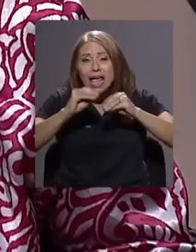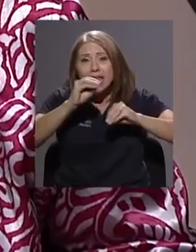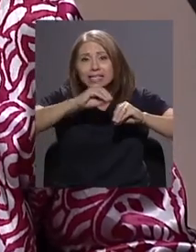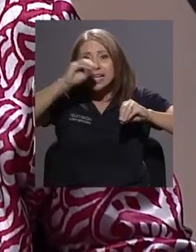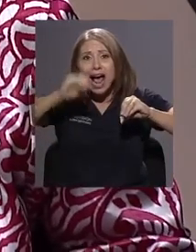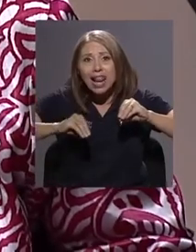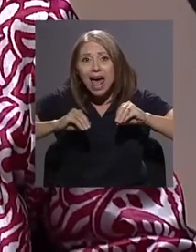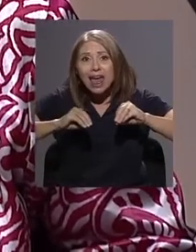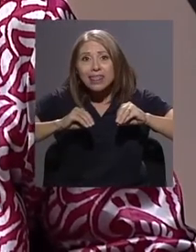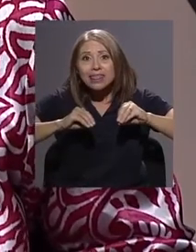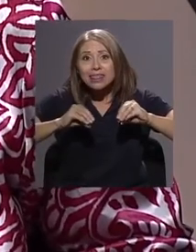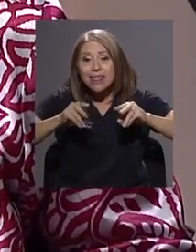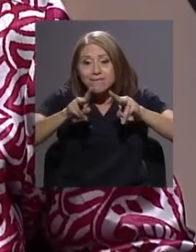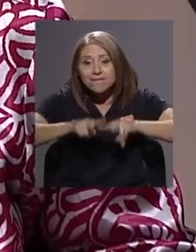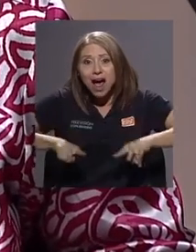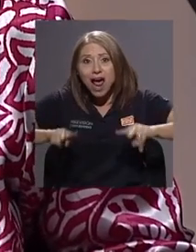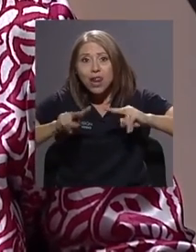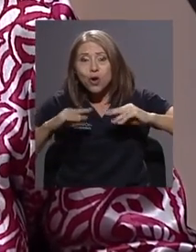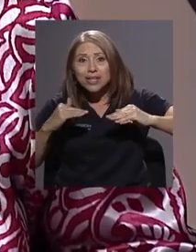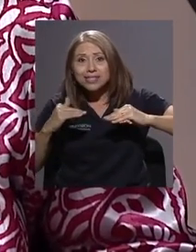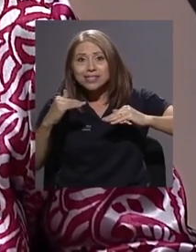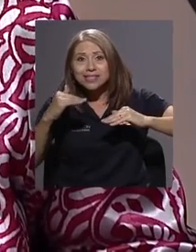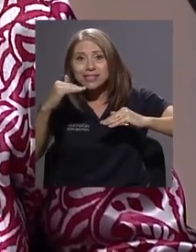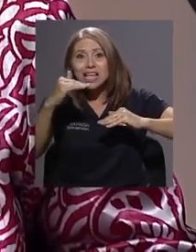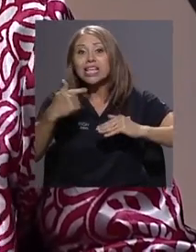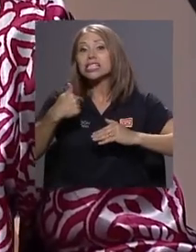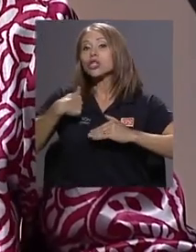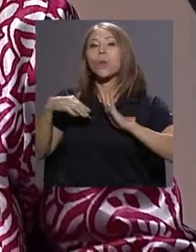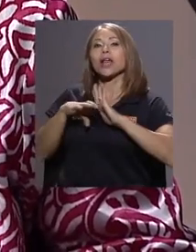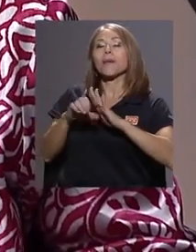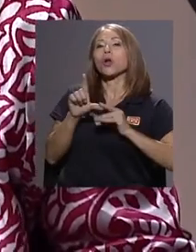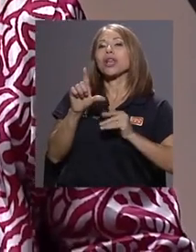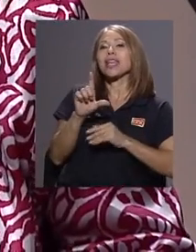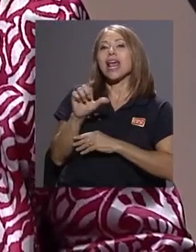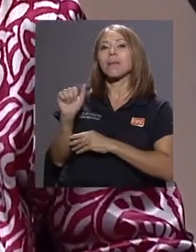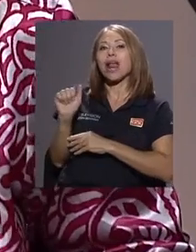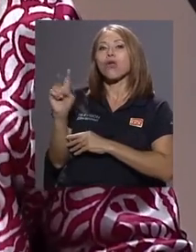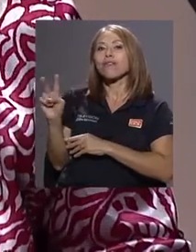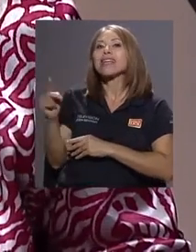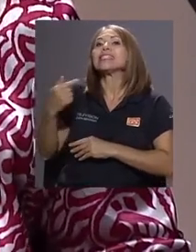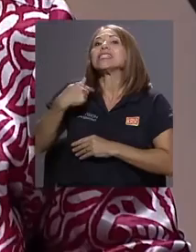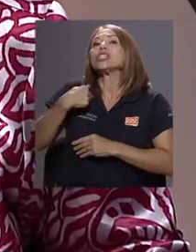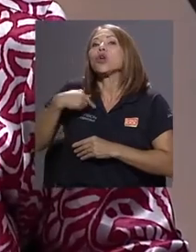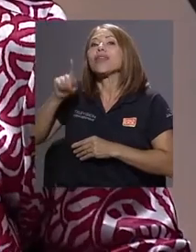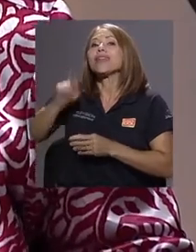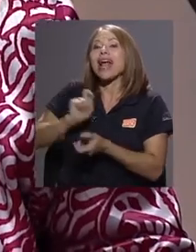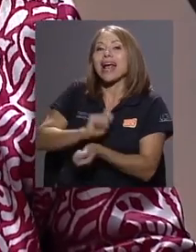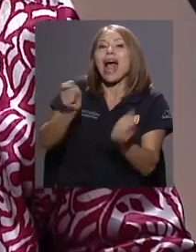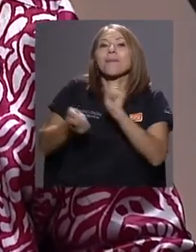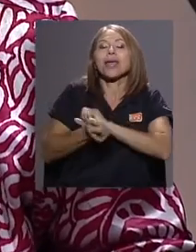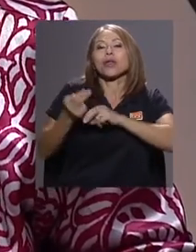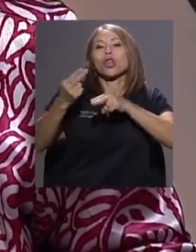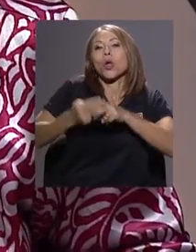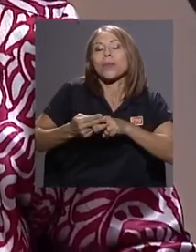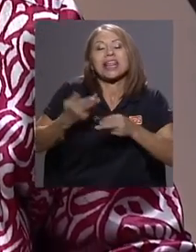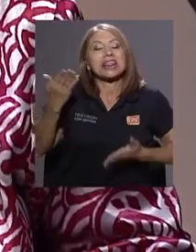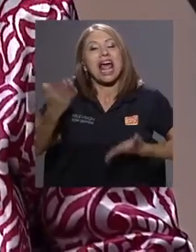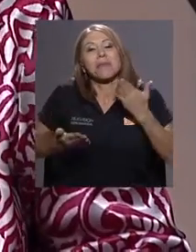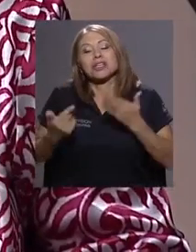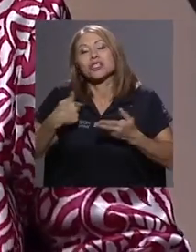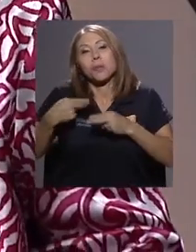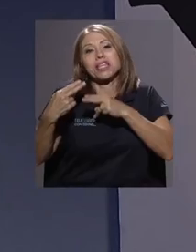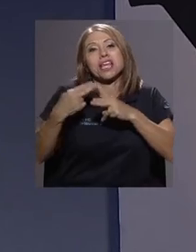elige alvarado vives me tuviese que cambiar el nombre me llamaría o generosa alvarado vives o compartida